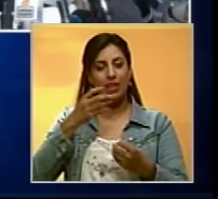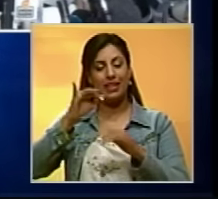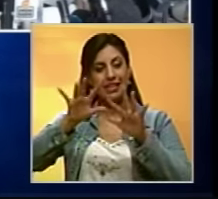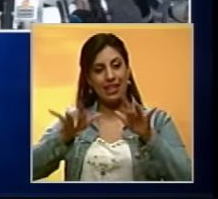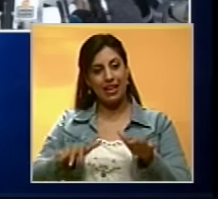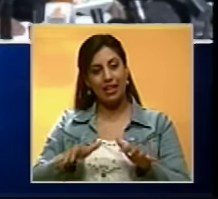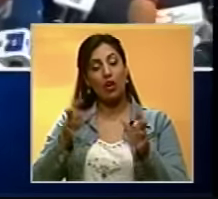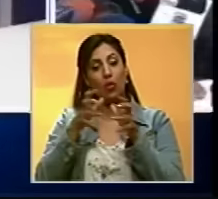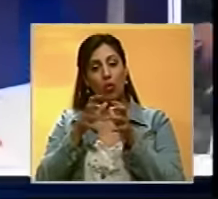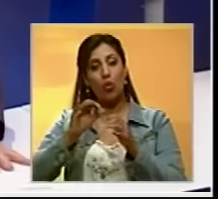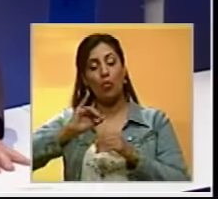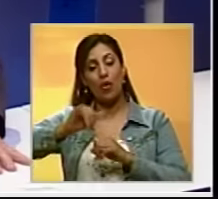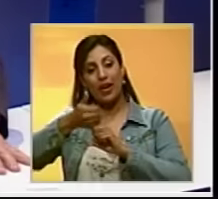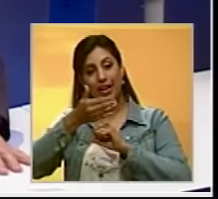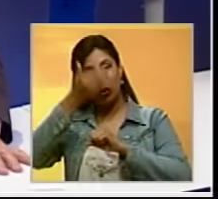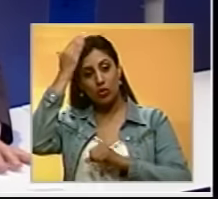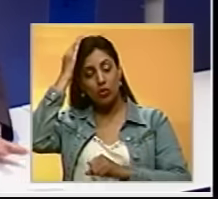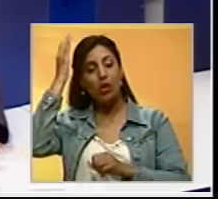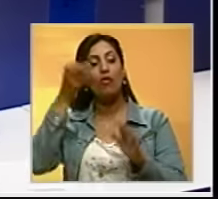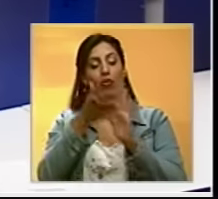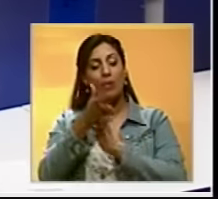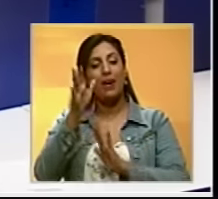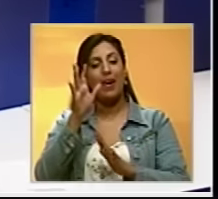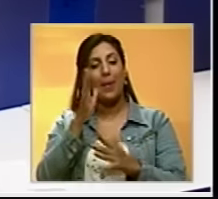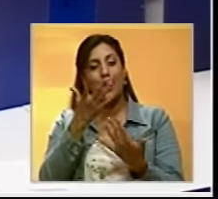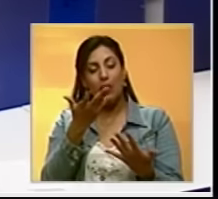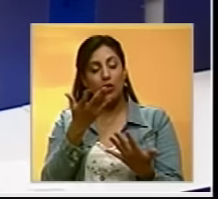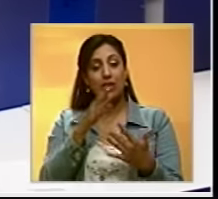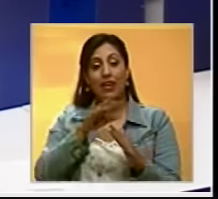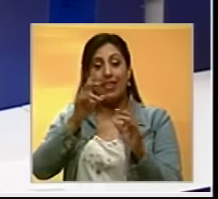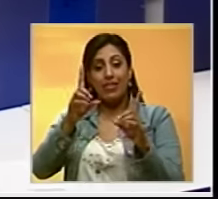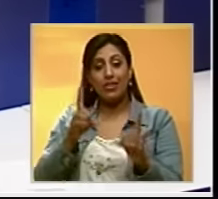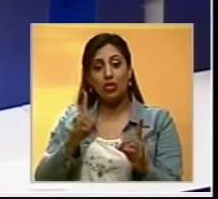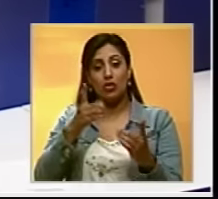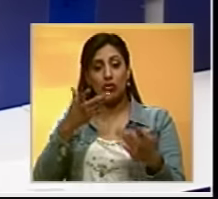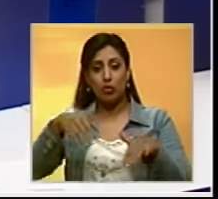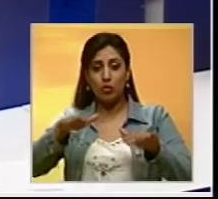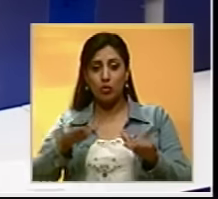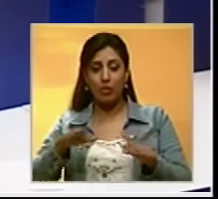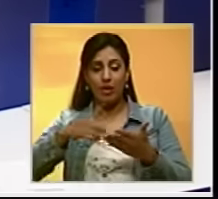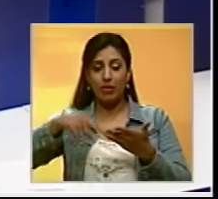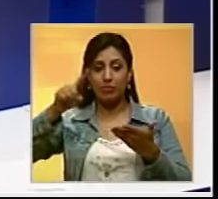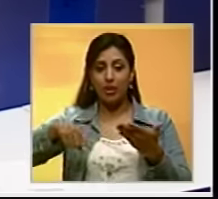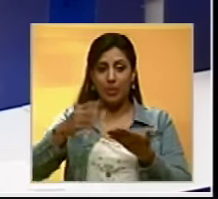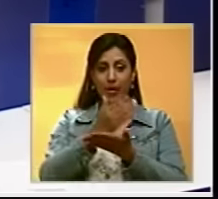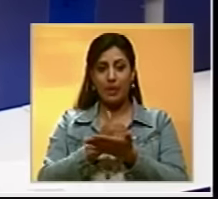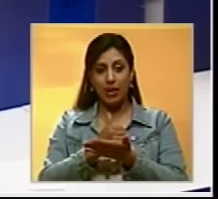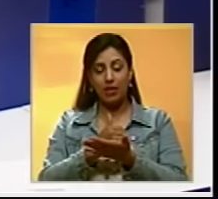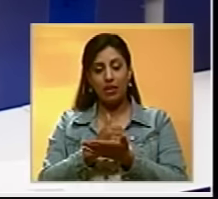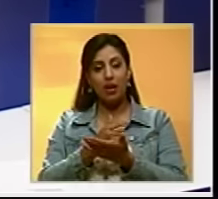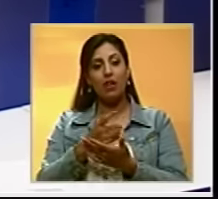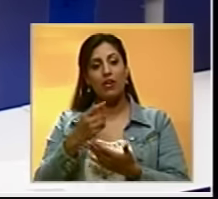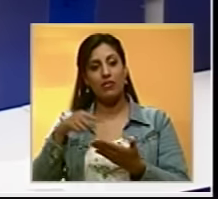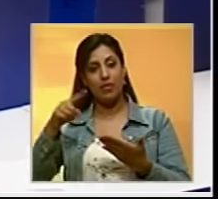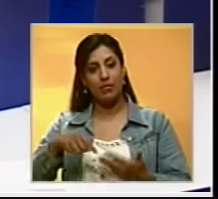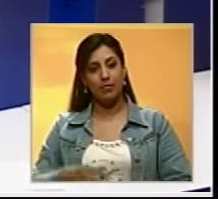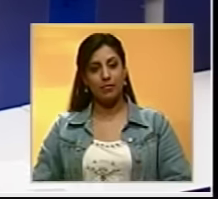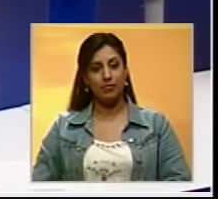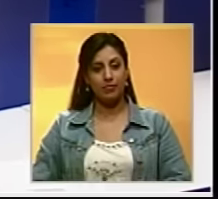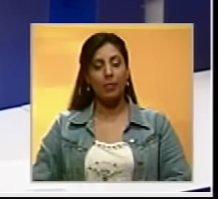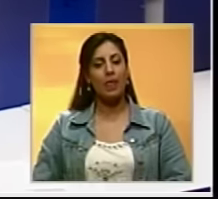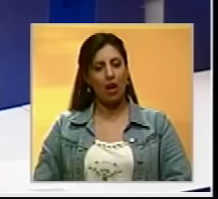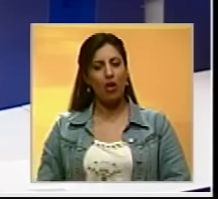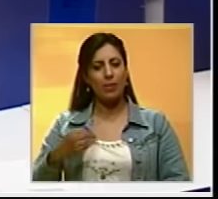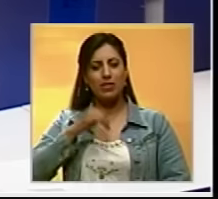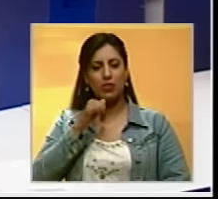secretario ejecutivo de la mud Jesús Torre Alba pronunciándose en torno a la decisión de la suspensión del 20% de recolección de voluntades